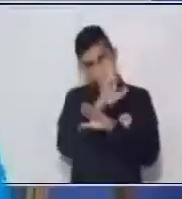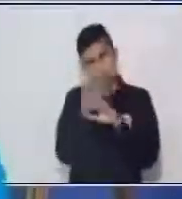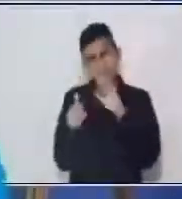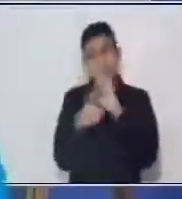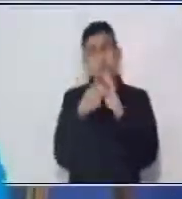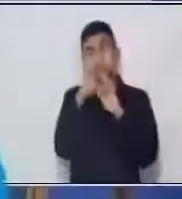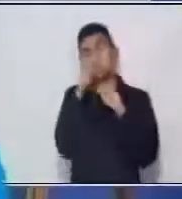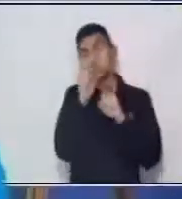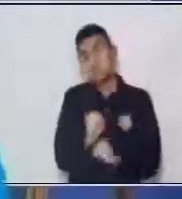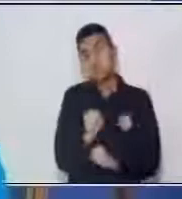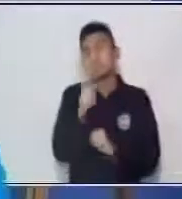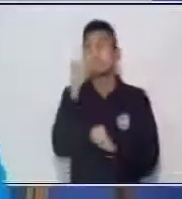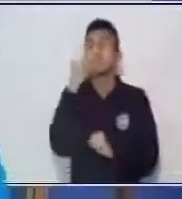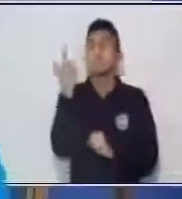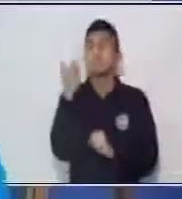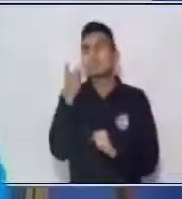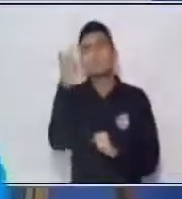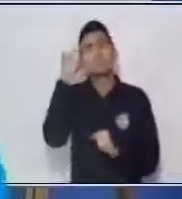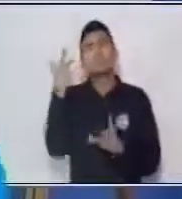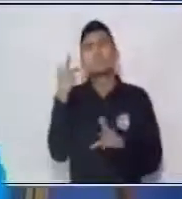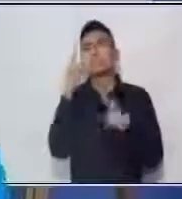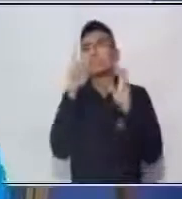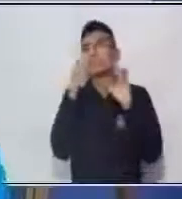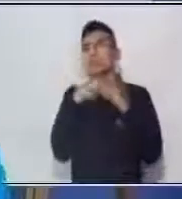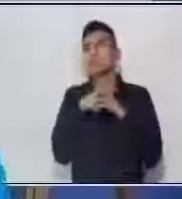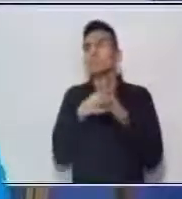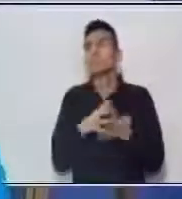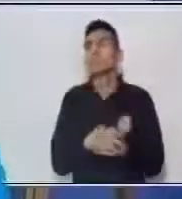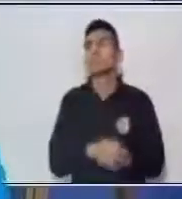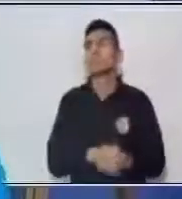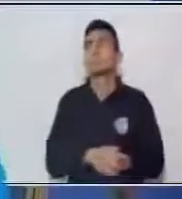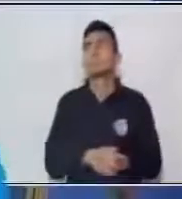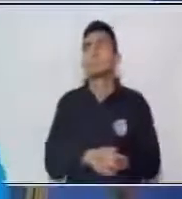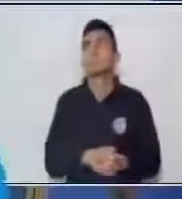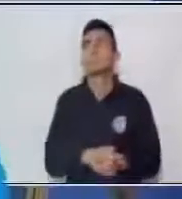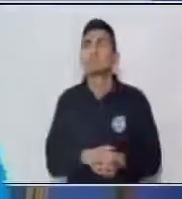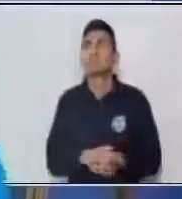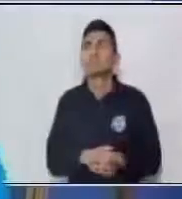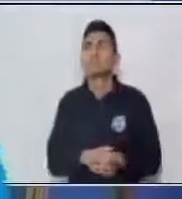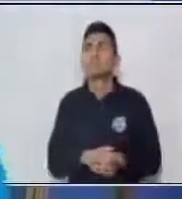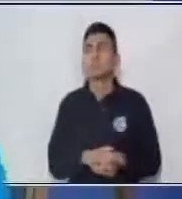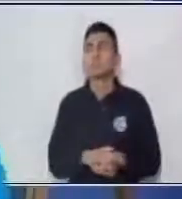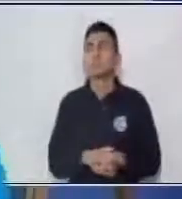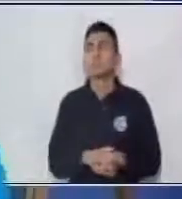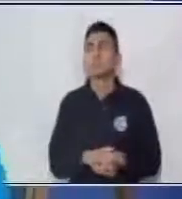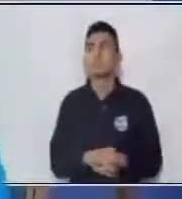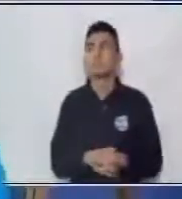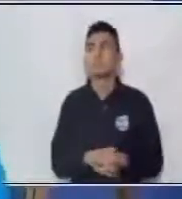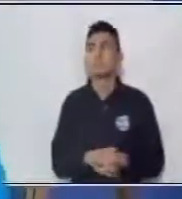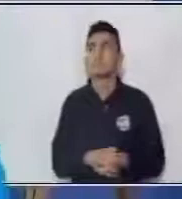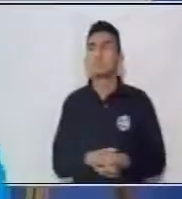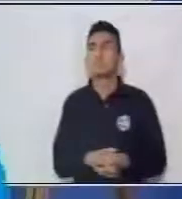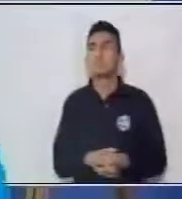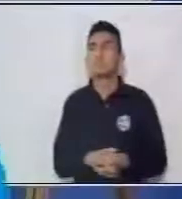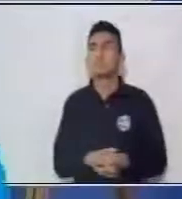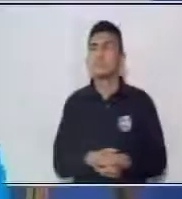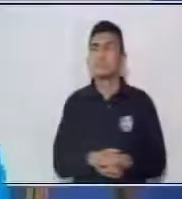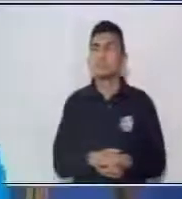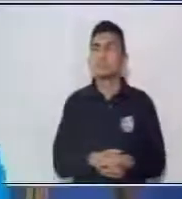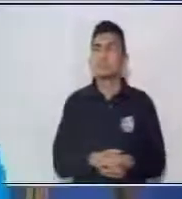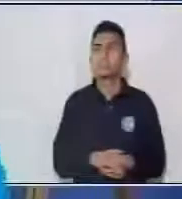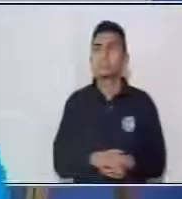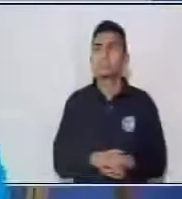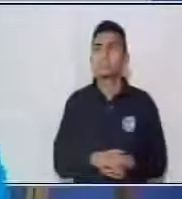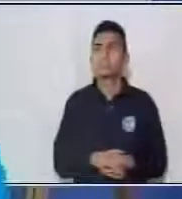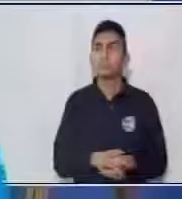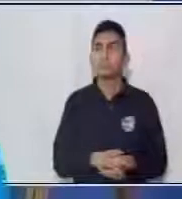caso podría ser, ¿qué te parece? Primero, y que no se te olvide colocar la fecha, luego de esto vamos a